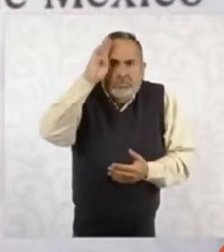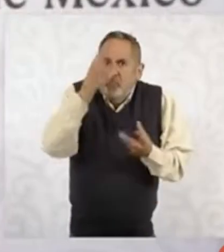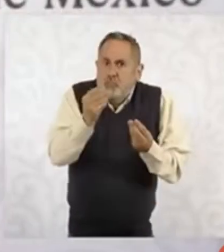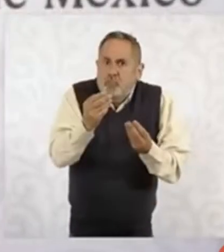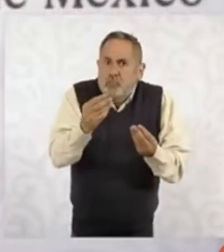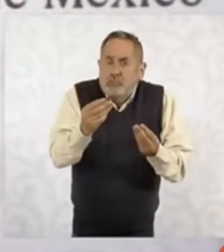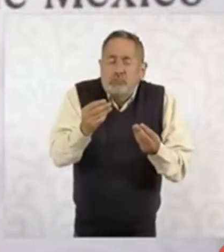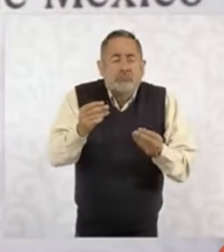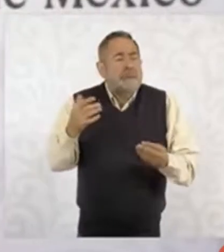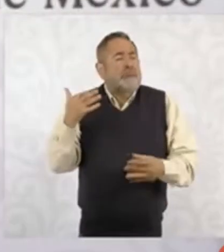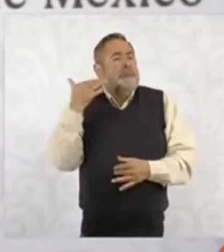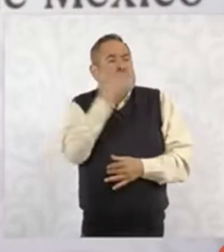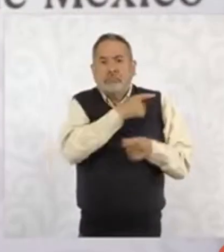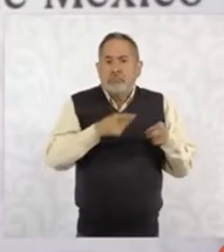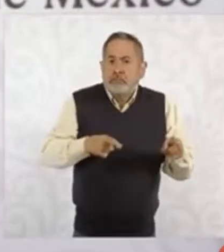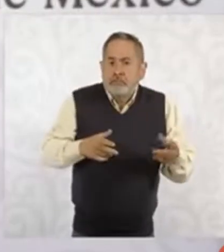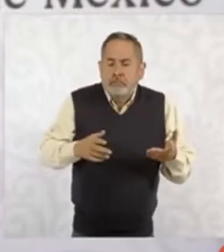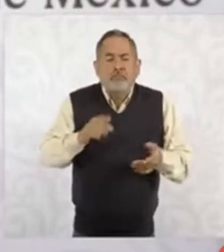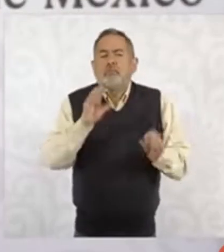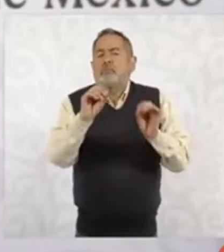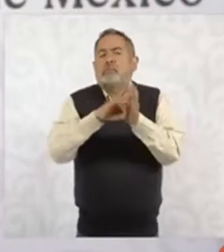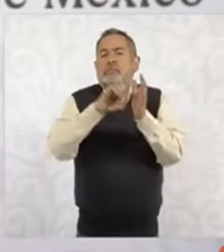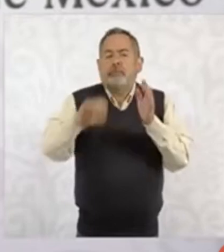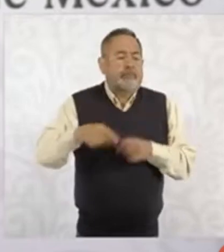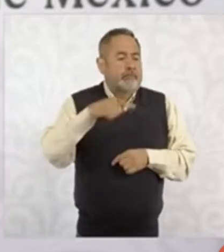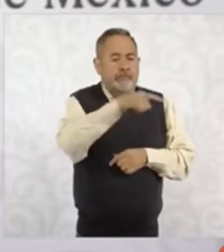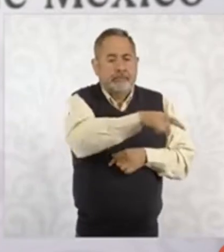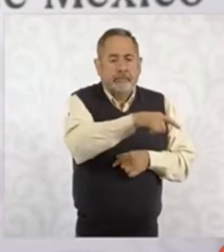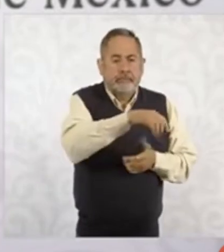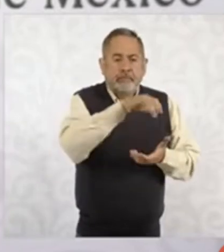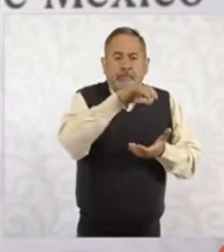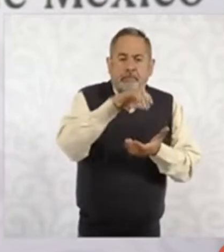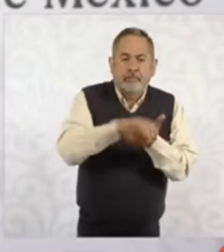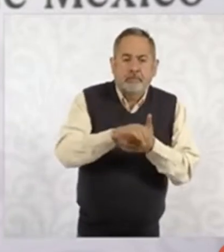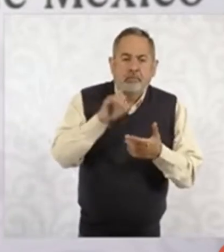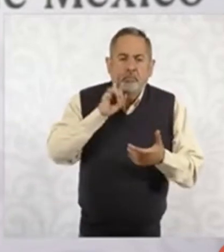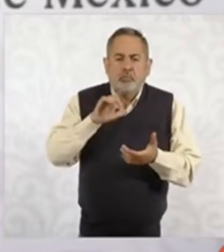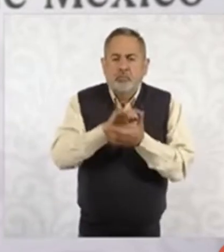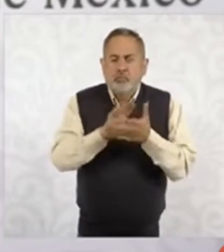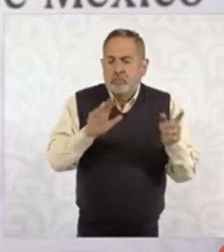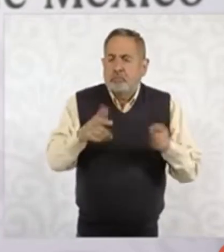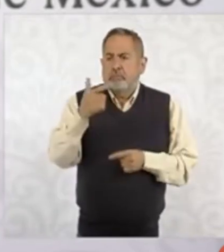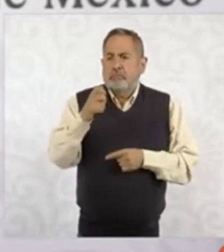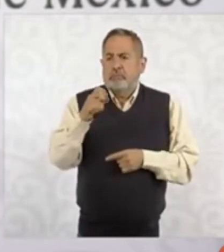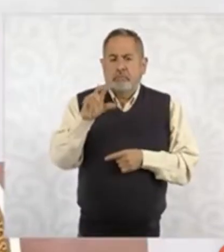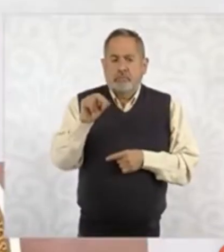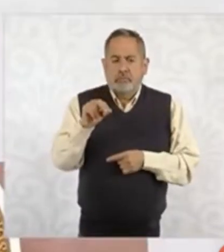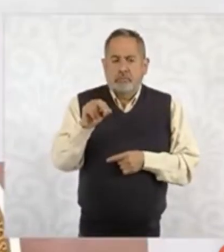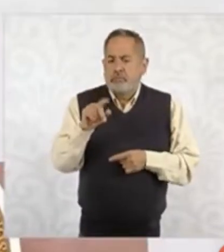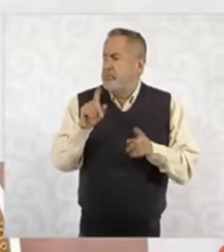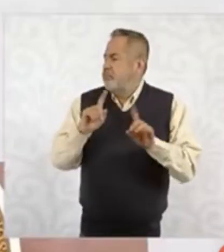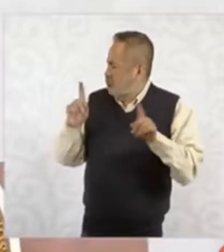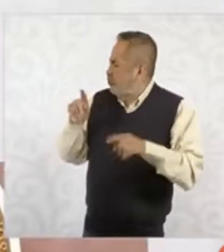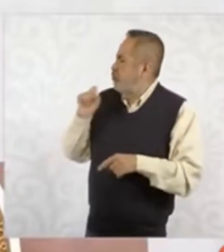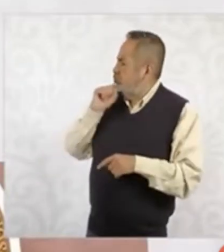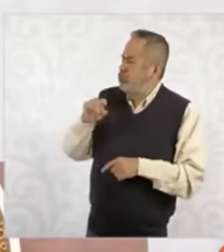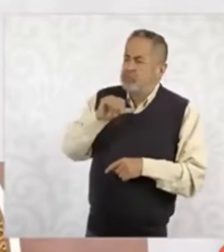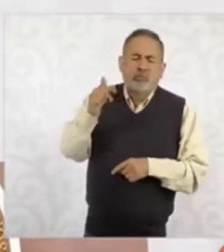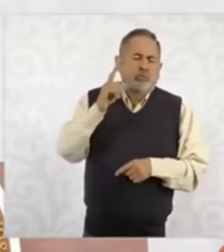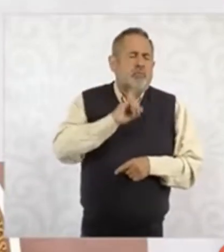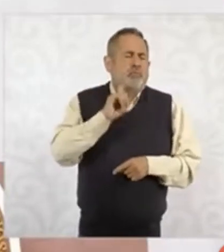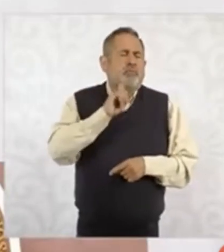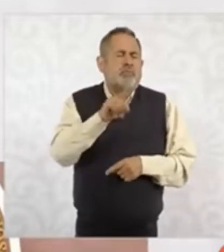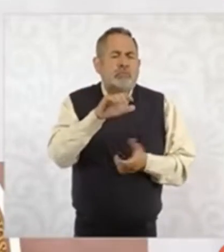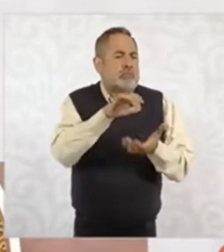un… de Genaro García Luna. Bueno, ese caso, y está el caso también de